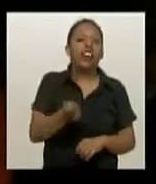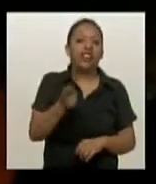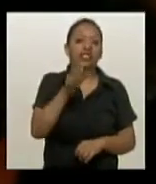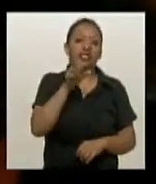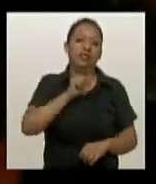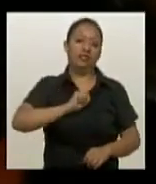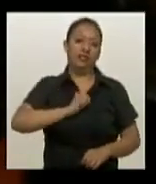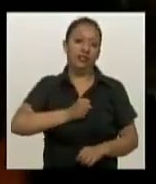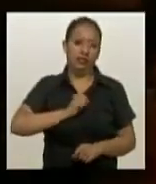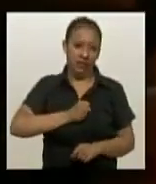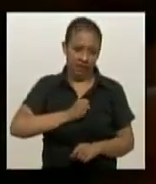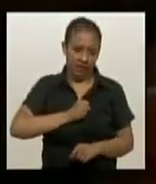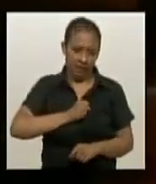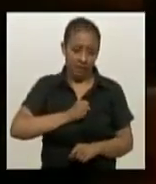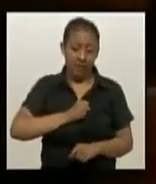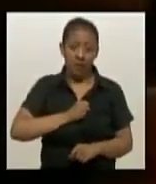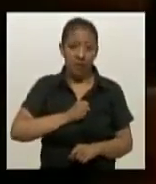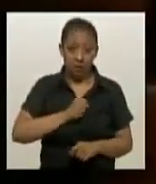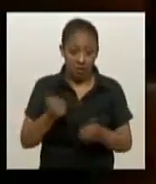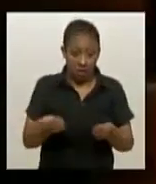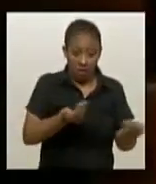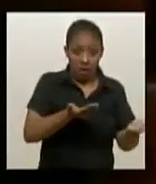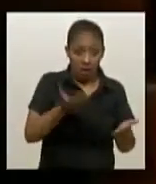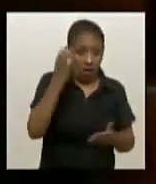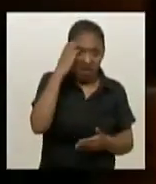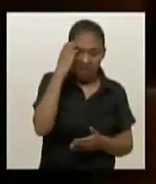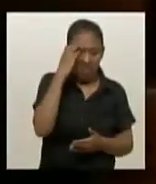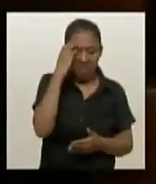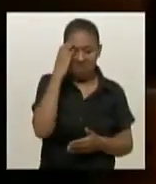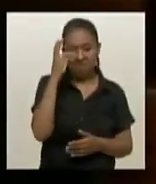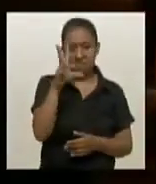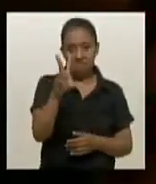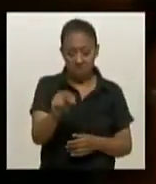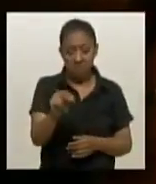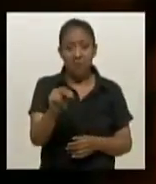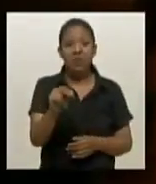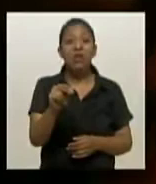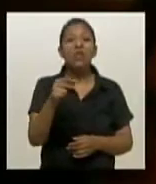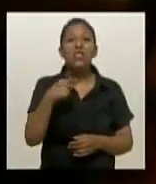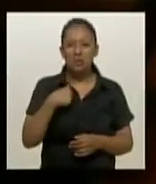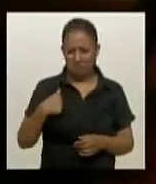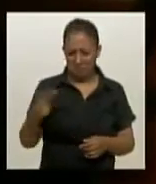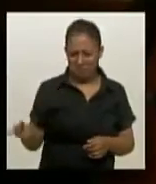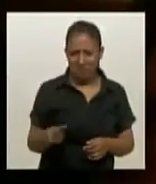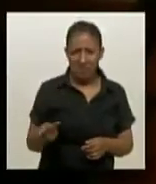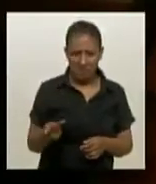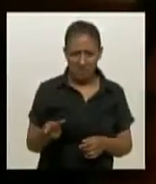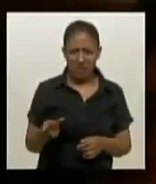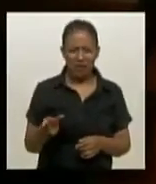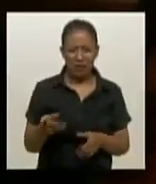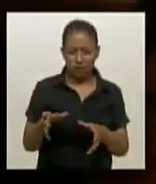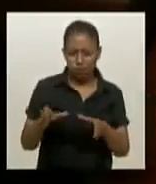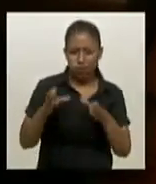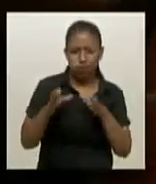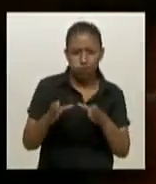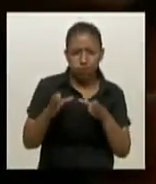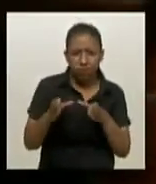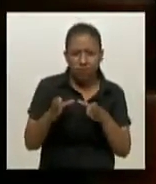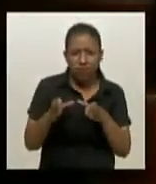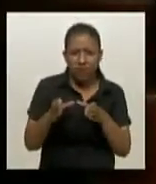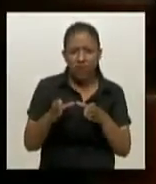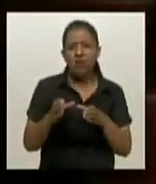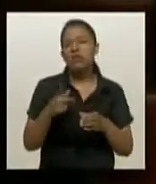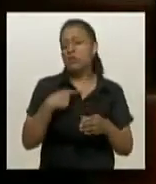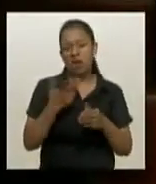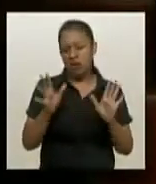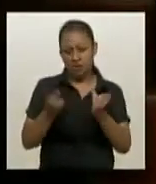tenía, que era SIDA, y no me pasaron a camilla. Ya tenía yo mis piernas bien hinchadas. Ya me dan de alta